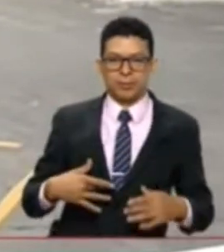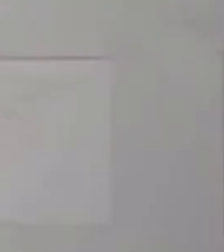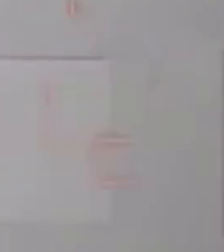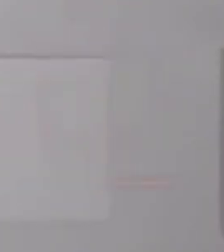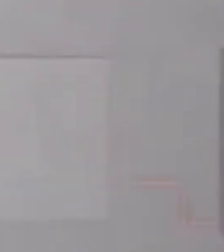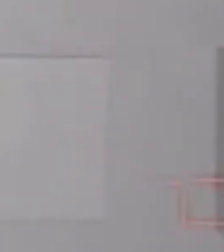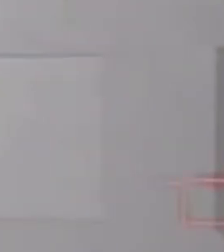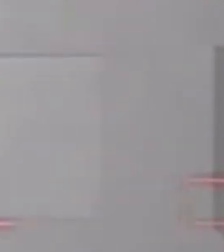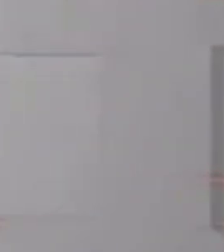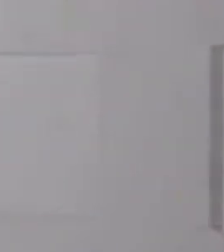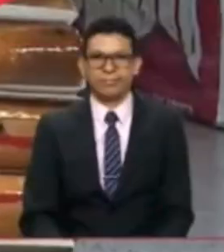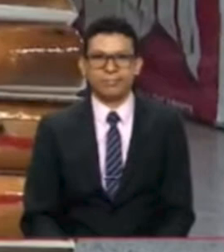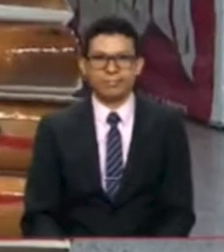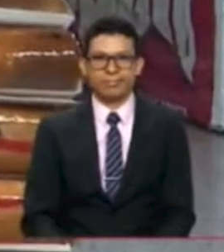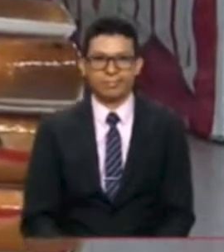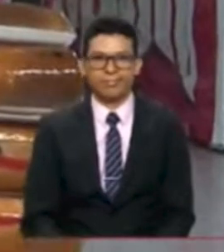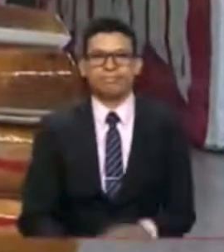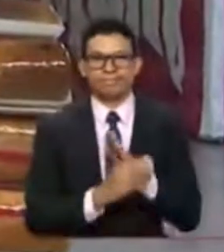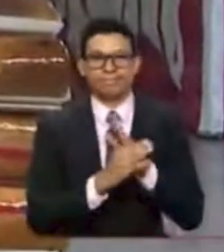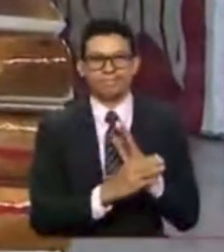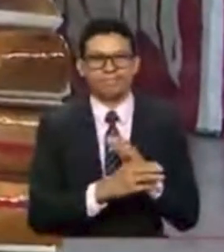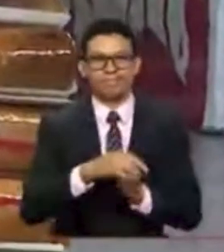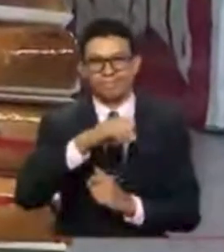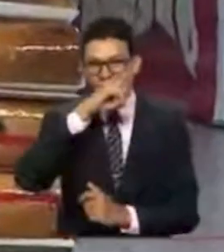los habitantes de la ciudad de Cali.